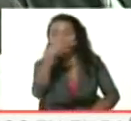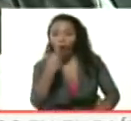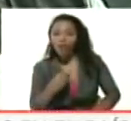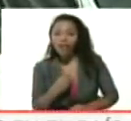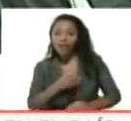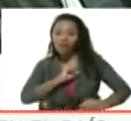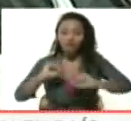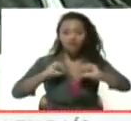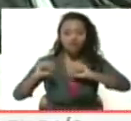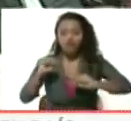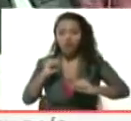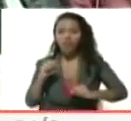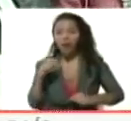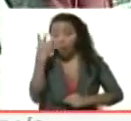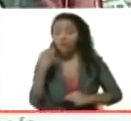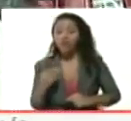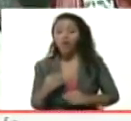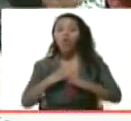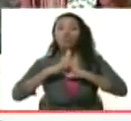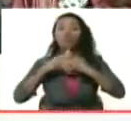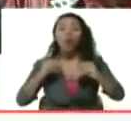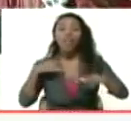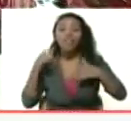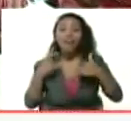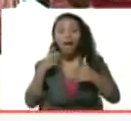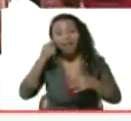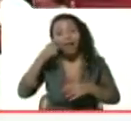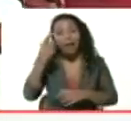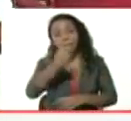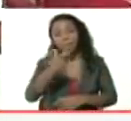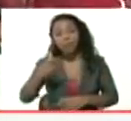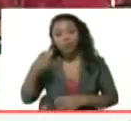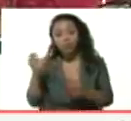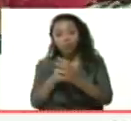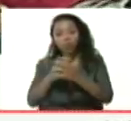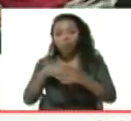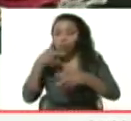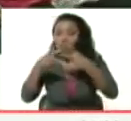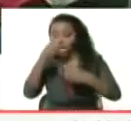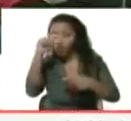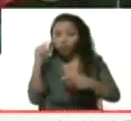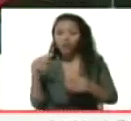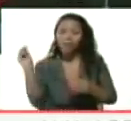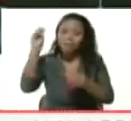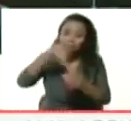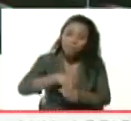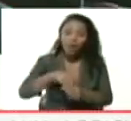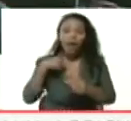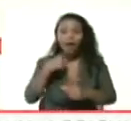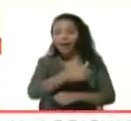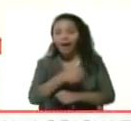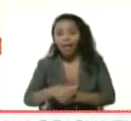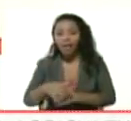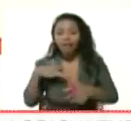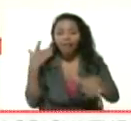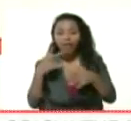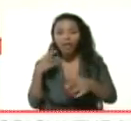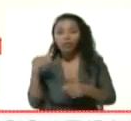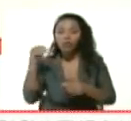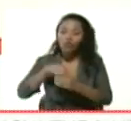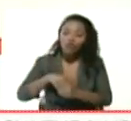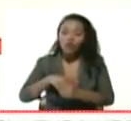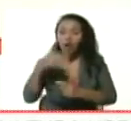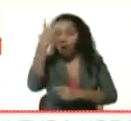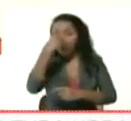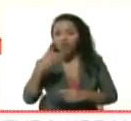juventud. O sea, para todas las actividades del partido se incorpora en cada actividad su contraparte en la juventud,